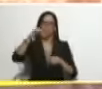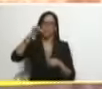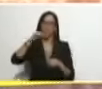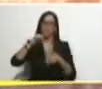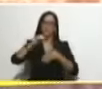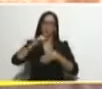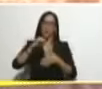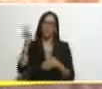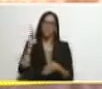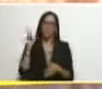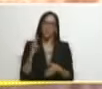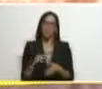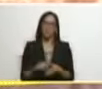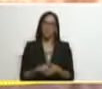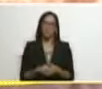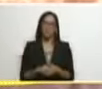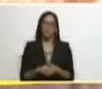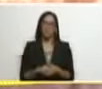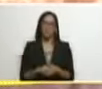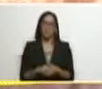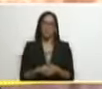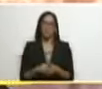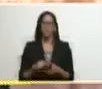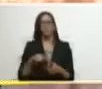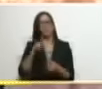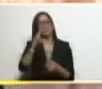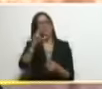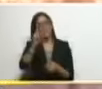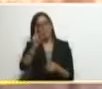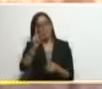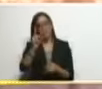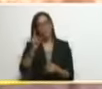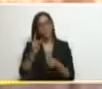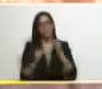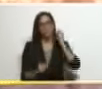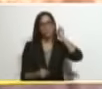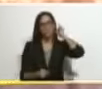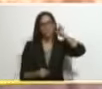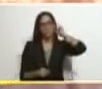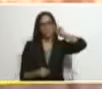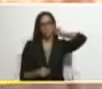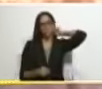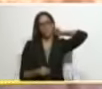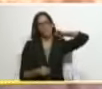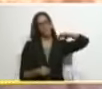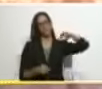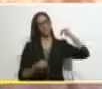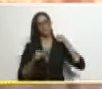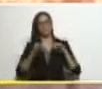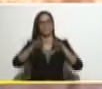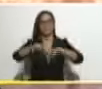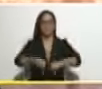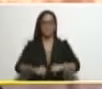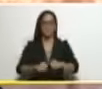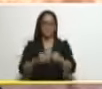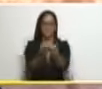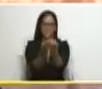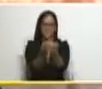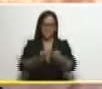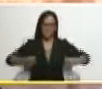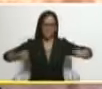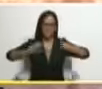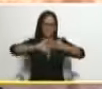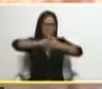Venezuela. Y la otra gran razón, ponerle la mano, desgajar y